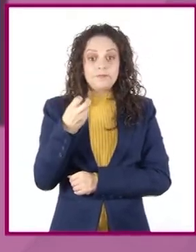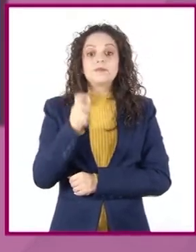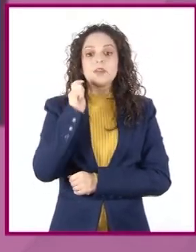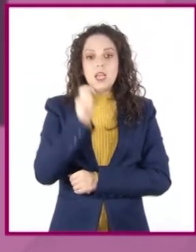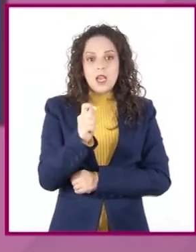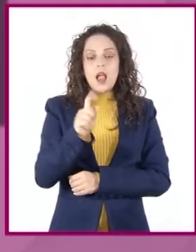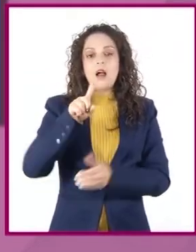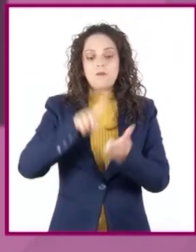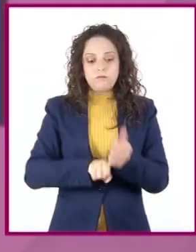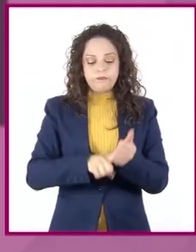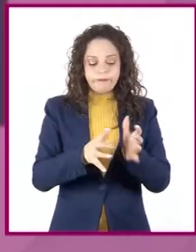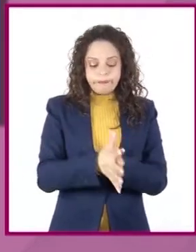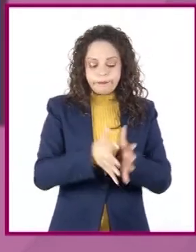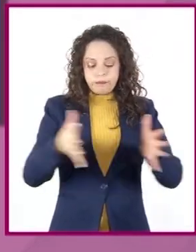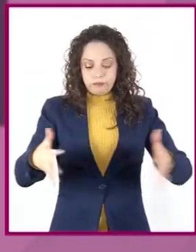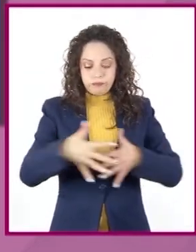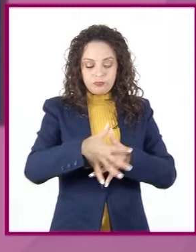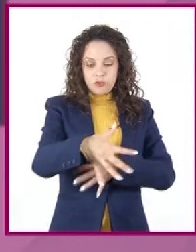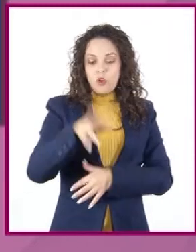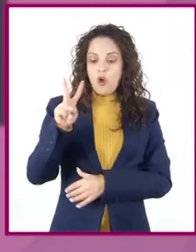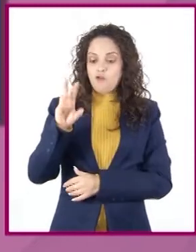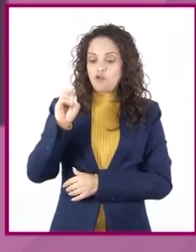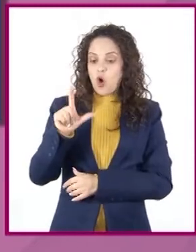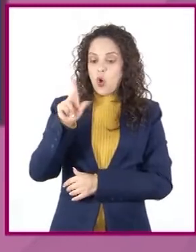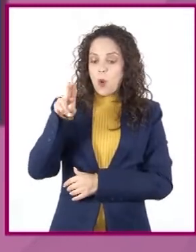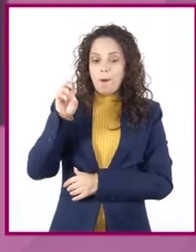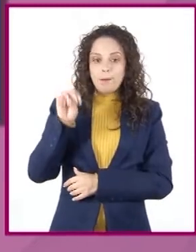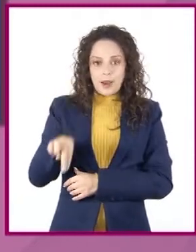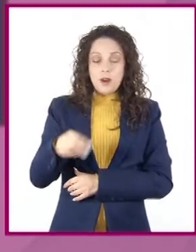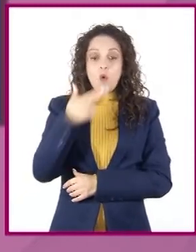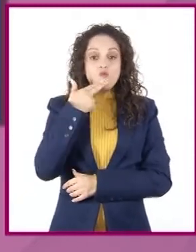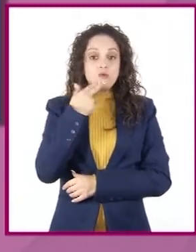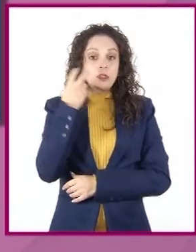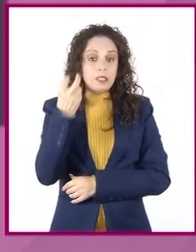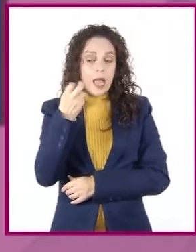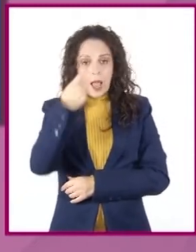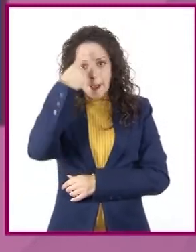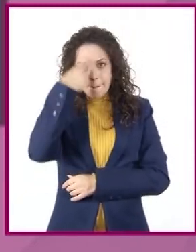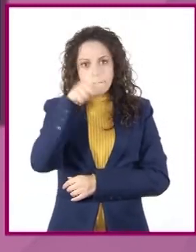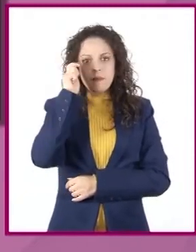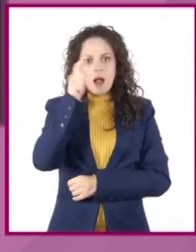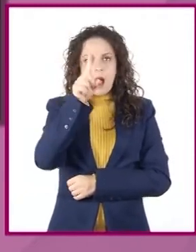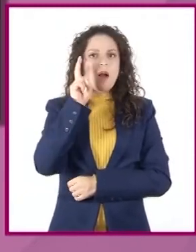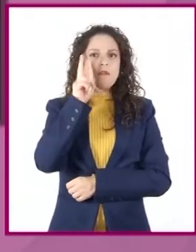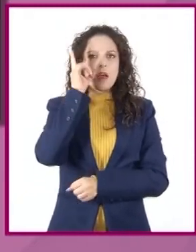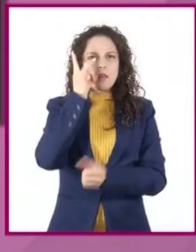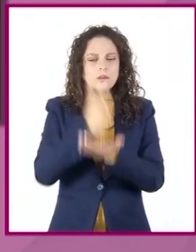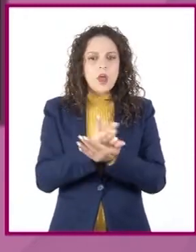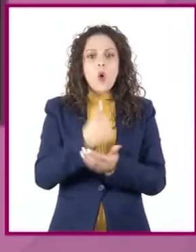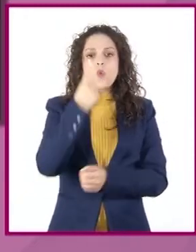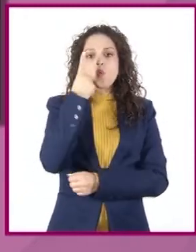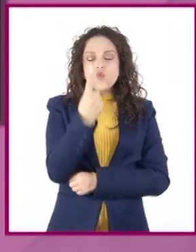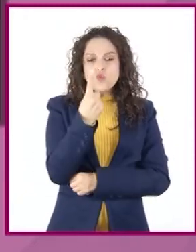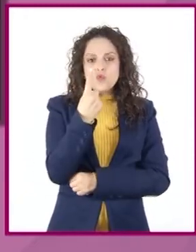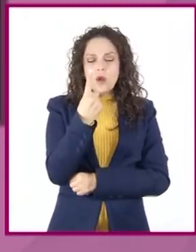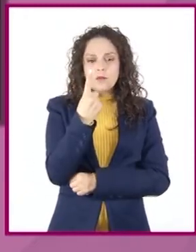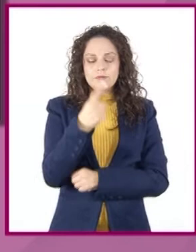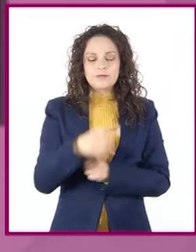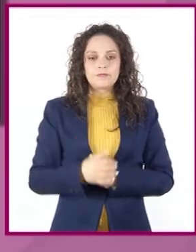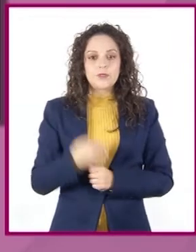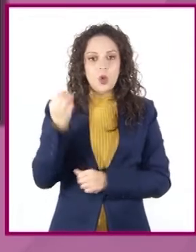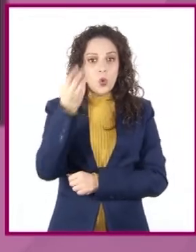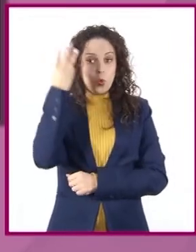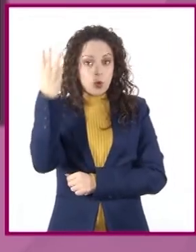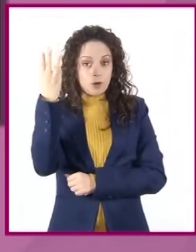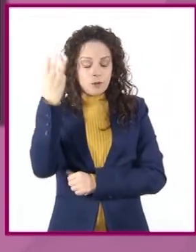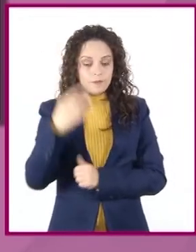volumen. Vamos a usar un cubo para representar una unidad cúbica. Para comprender bien,